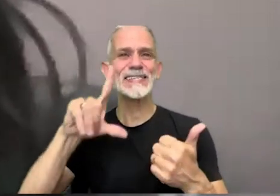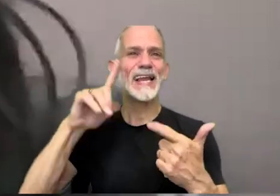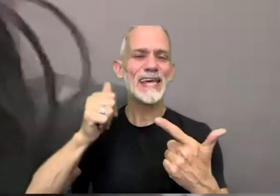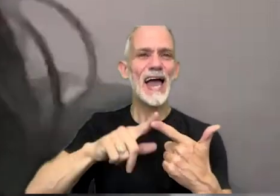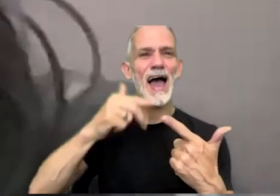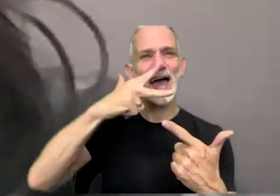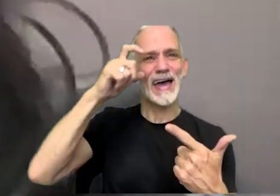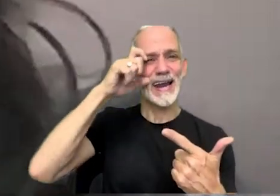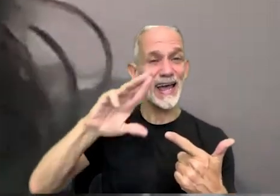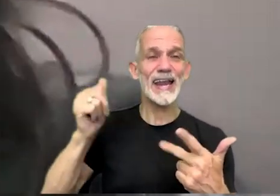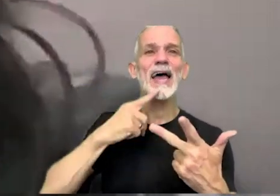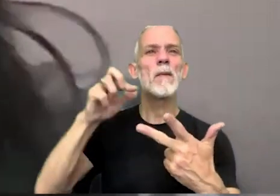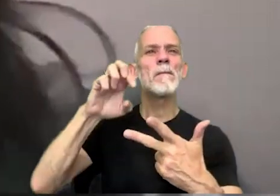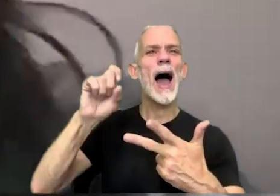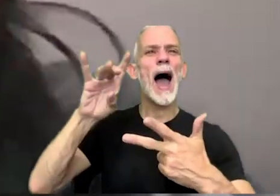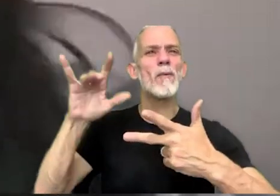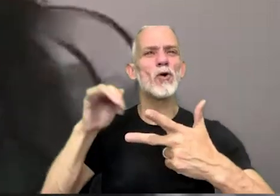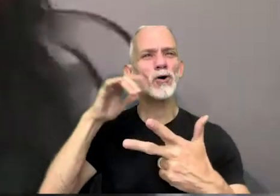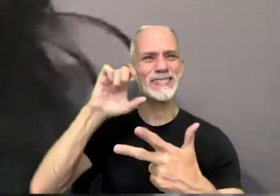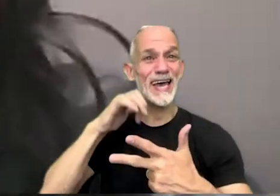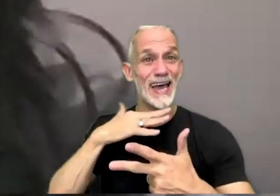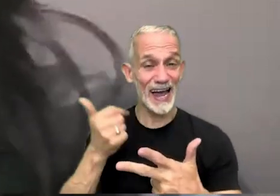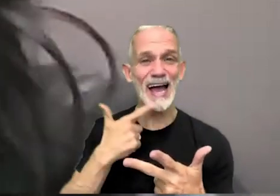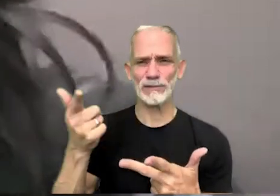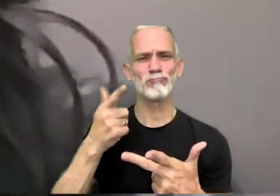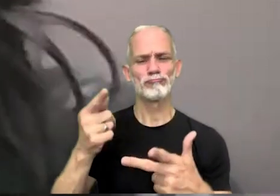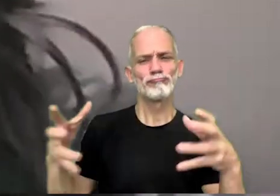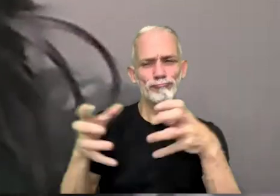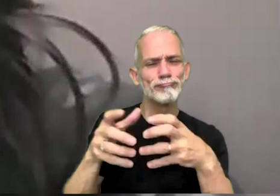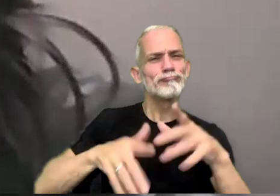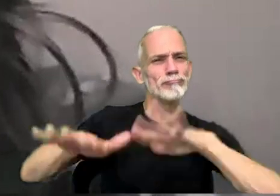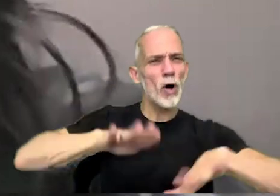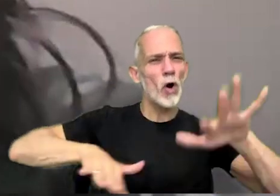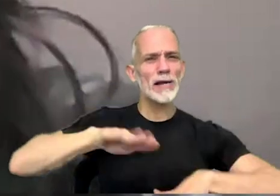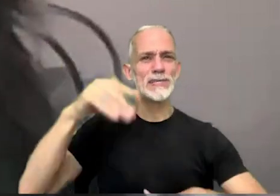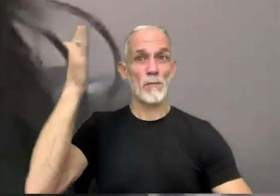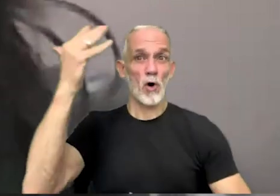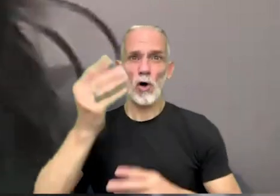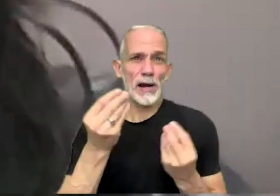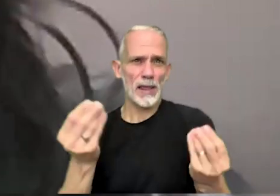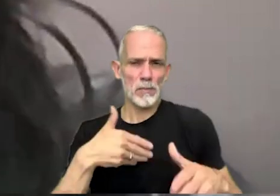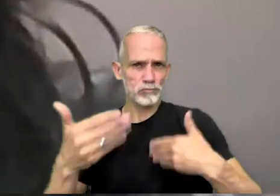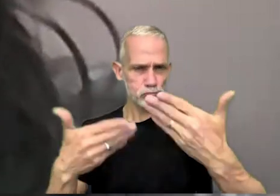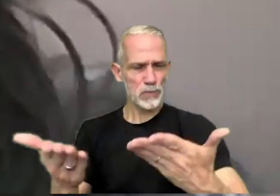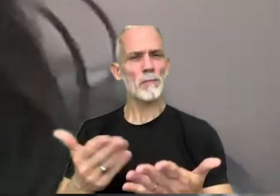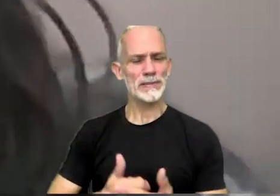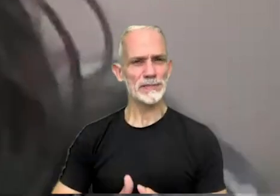Herrera y Pablo, que bueno, juntos organizamos todas estas jornadas para bueno,